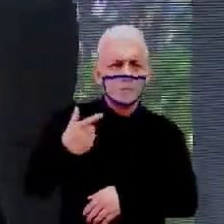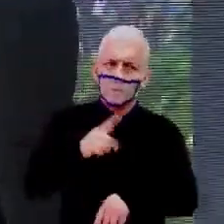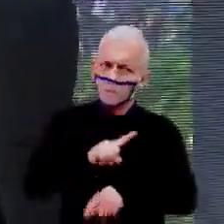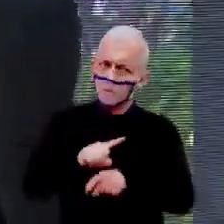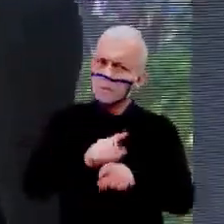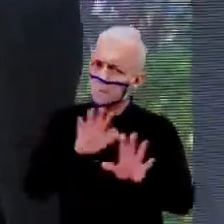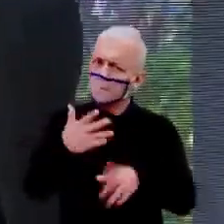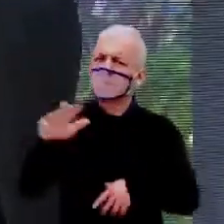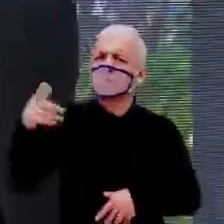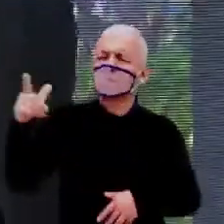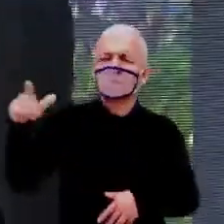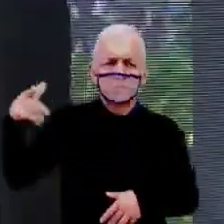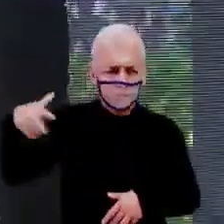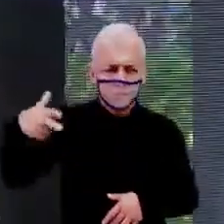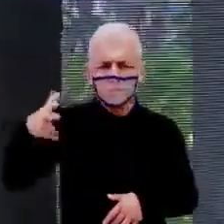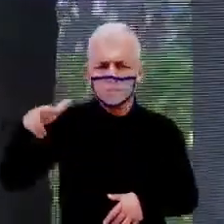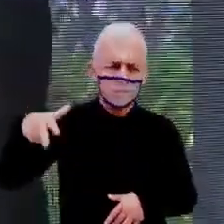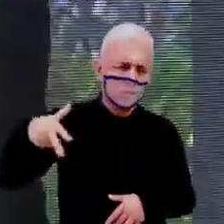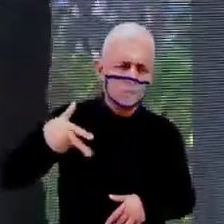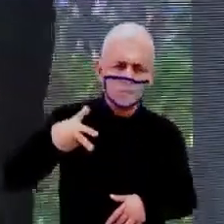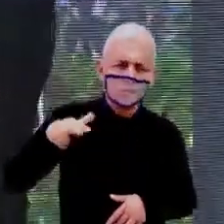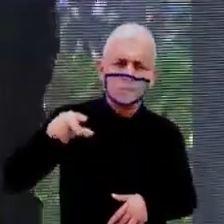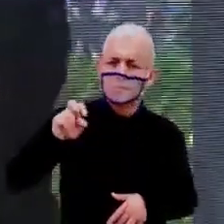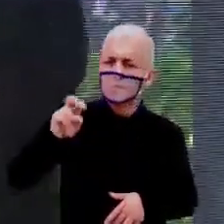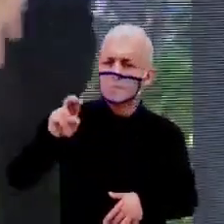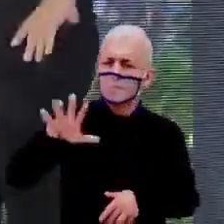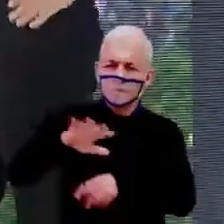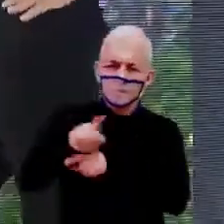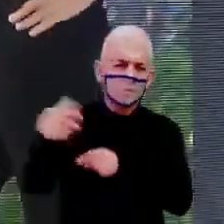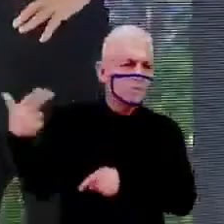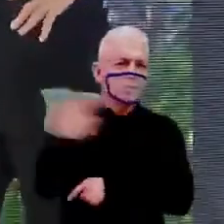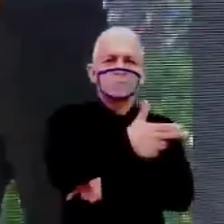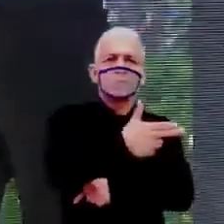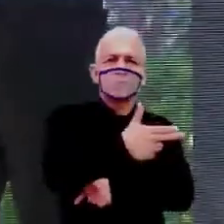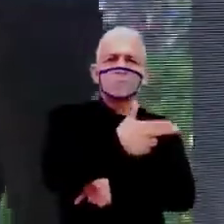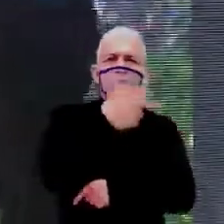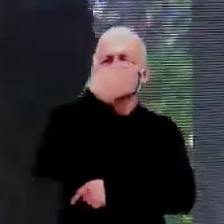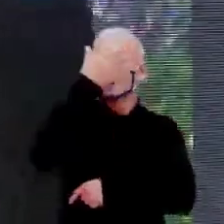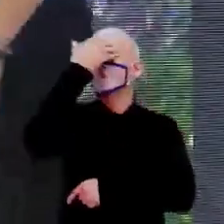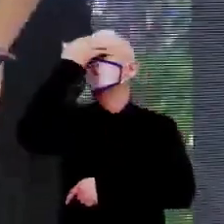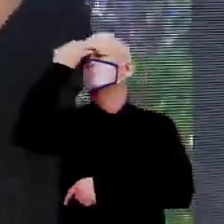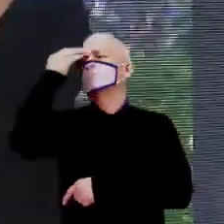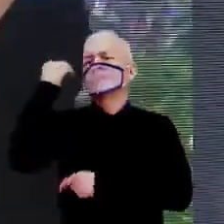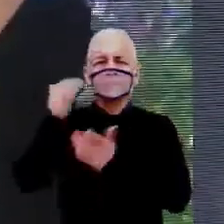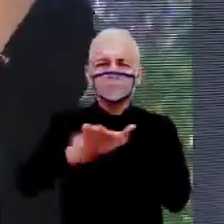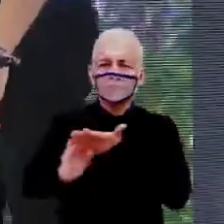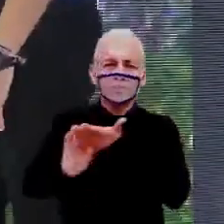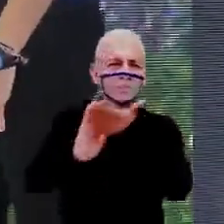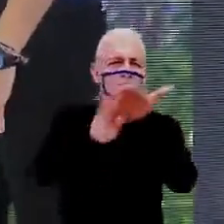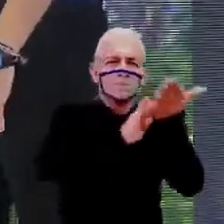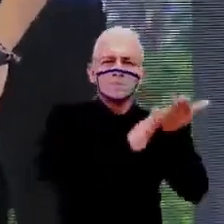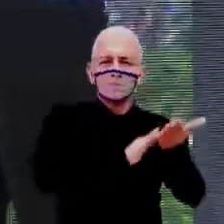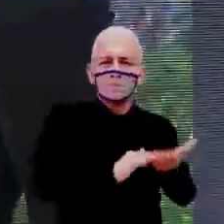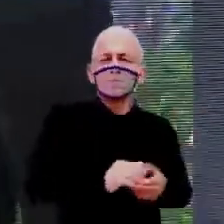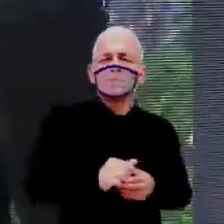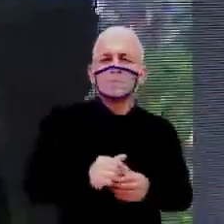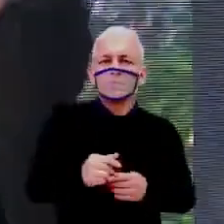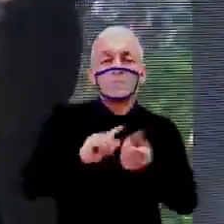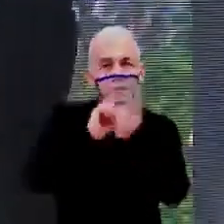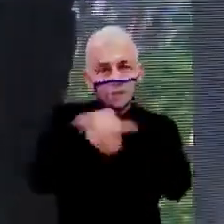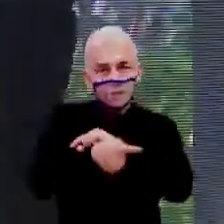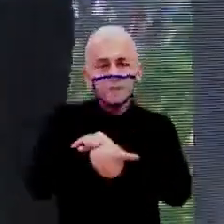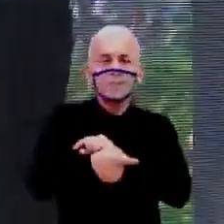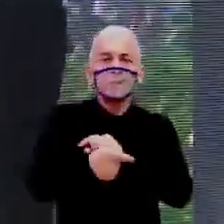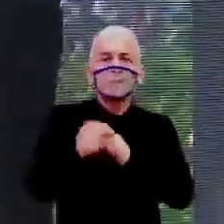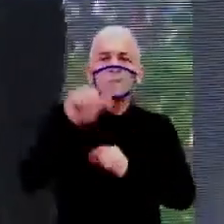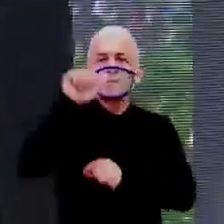una hora. Y cuando llegué en 25 minutos. Y dije, no, se me había olvidado, es que ya todas las vías están pavimentadas. Sí. ¿Cómo ha cambiado